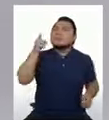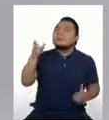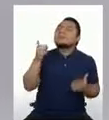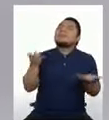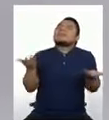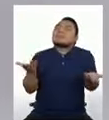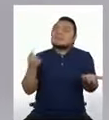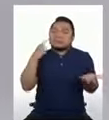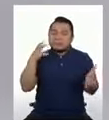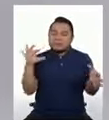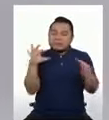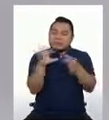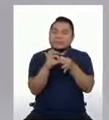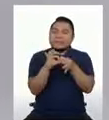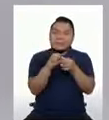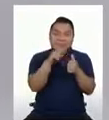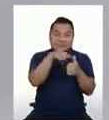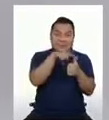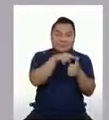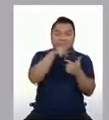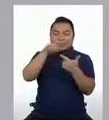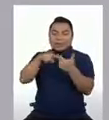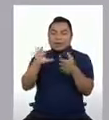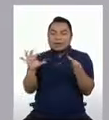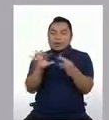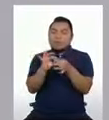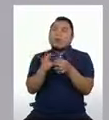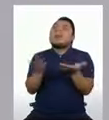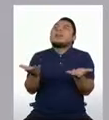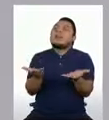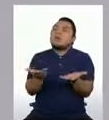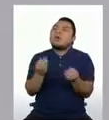Patti, para unir la primera idea con la segunda?